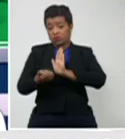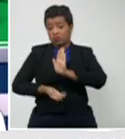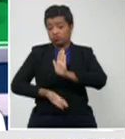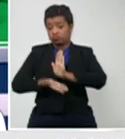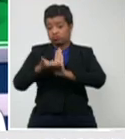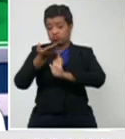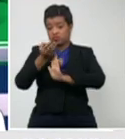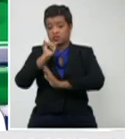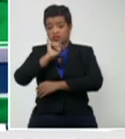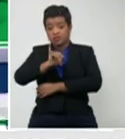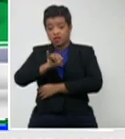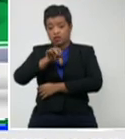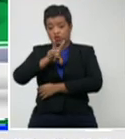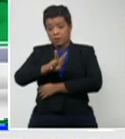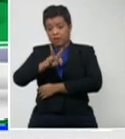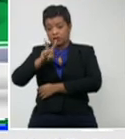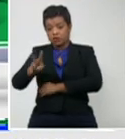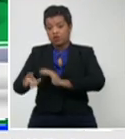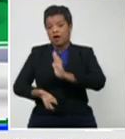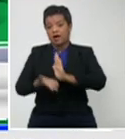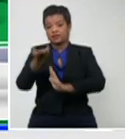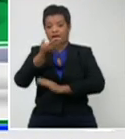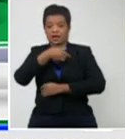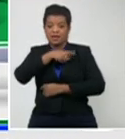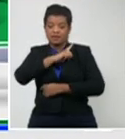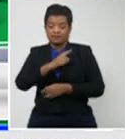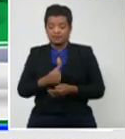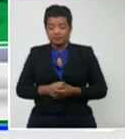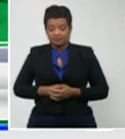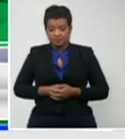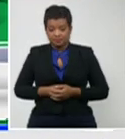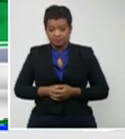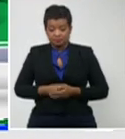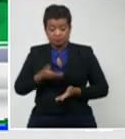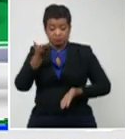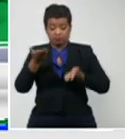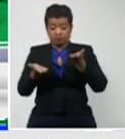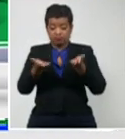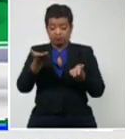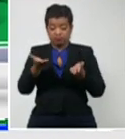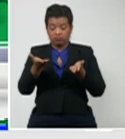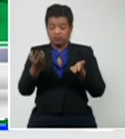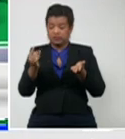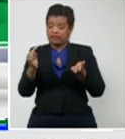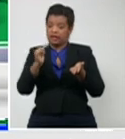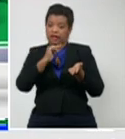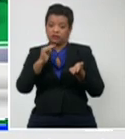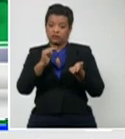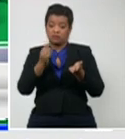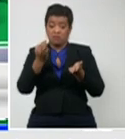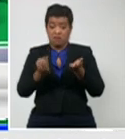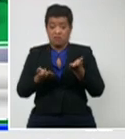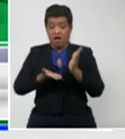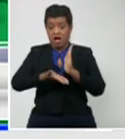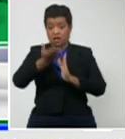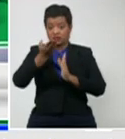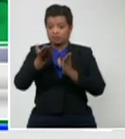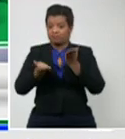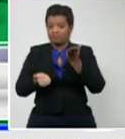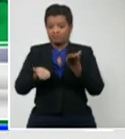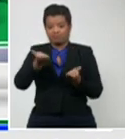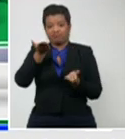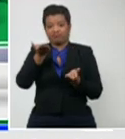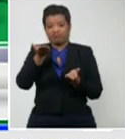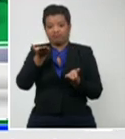622 altas en el día de ayer. Pero de todas formas el balance es negativo, porque los diagnosticados fueron más.